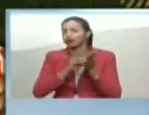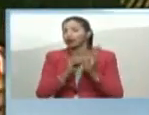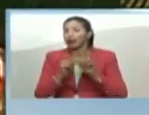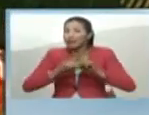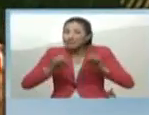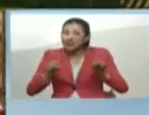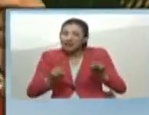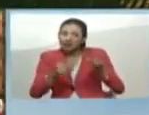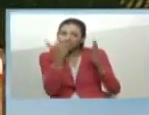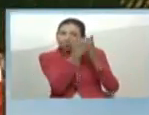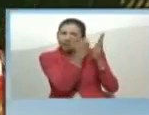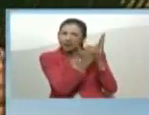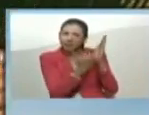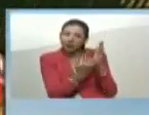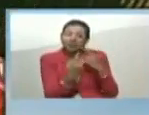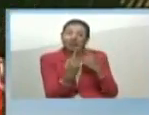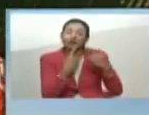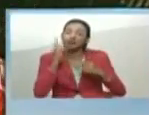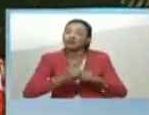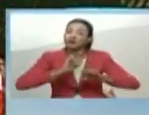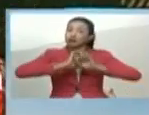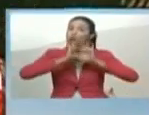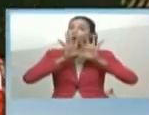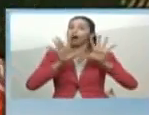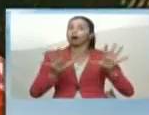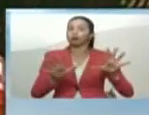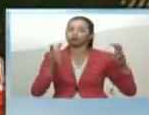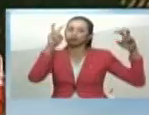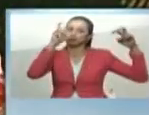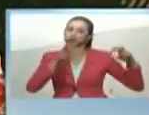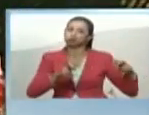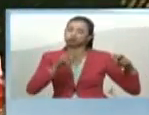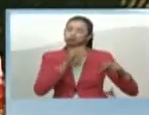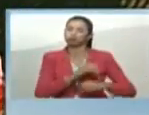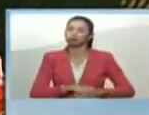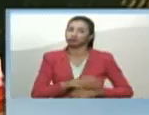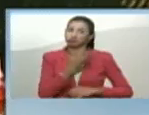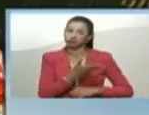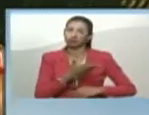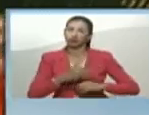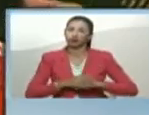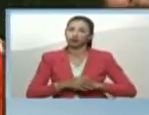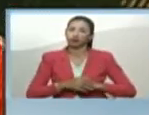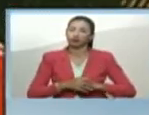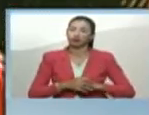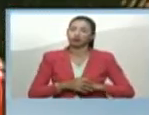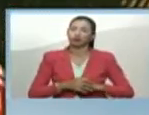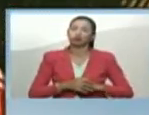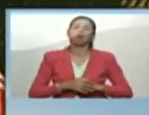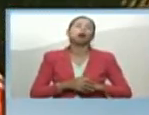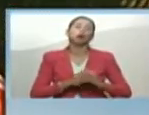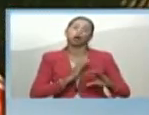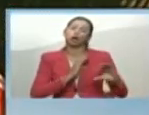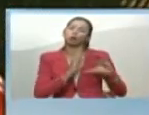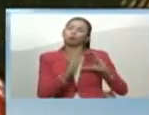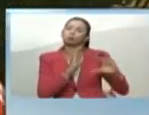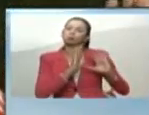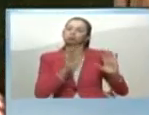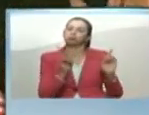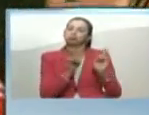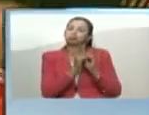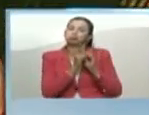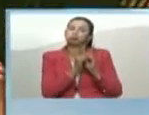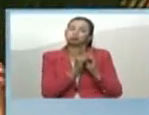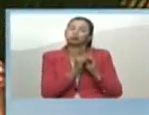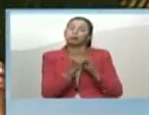de un diálogo tiene que estar muy claros allí Mientras tanto comunicaciones ellos